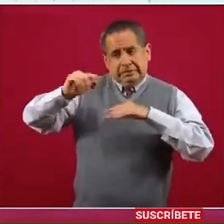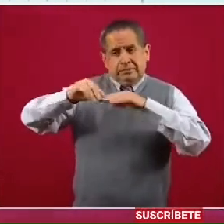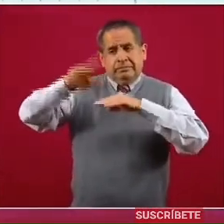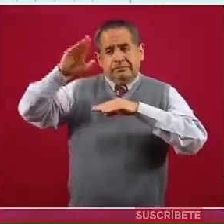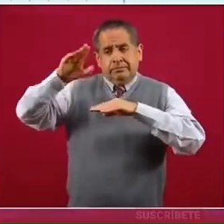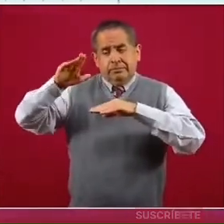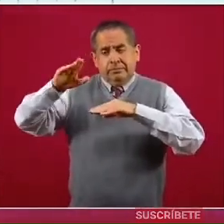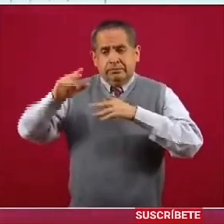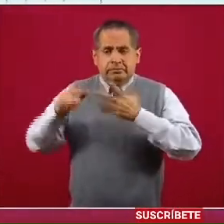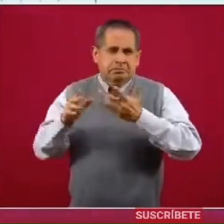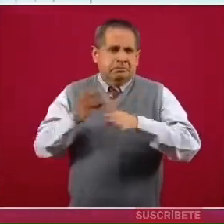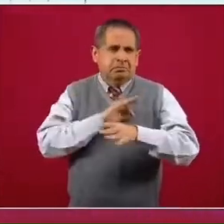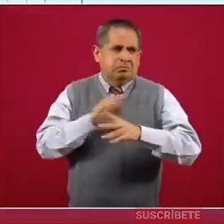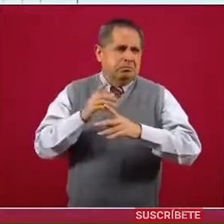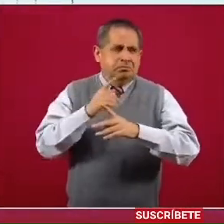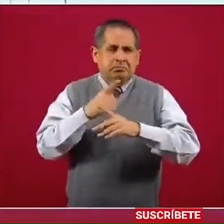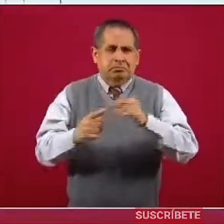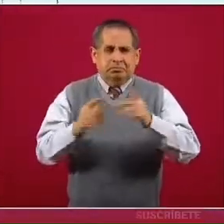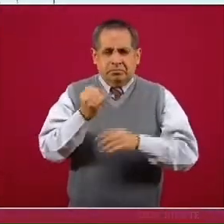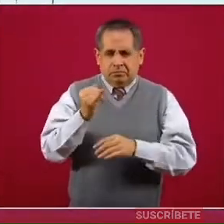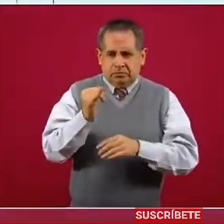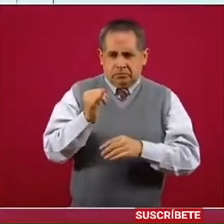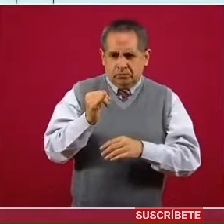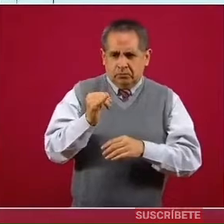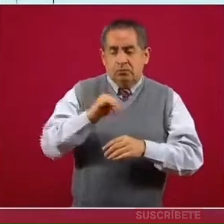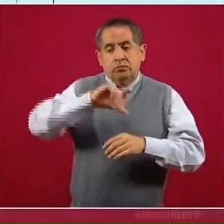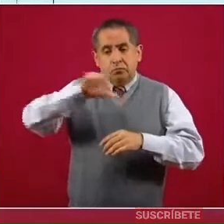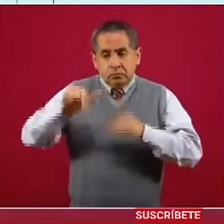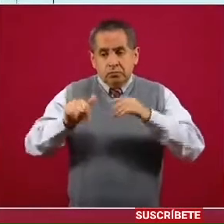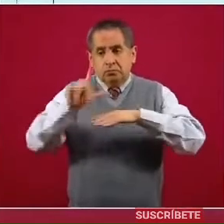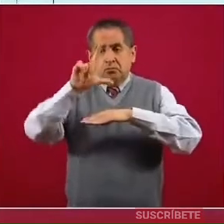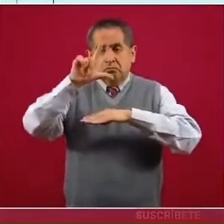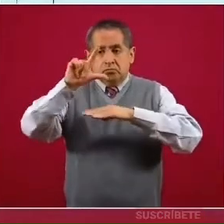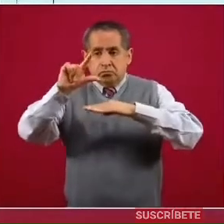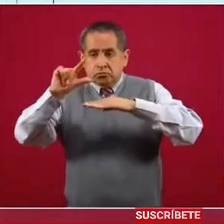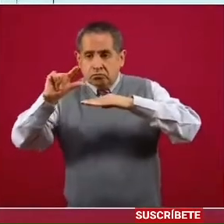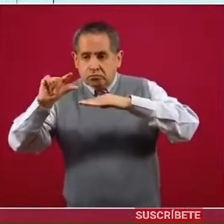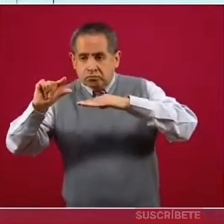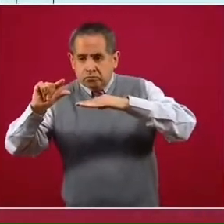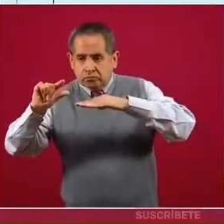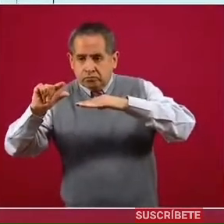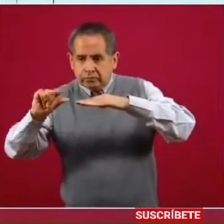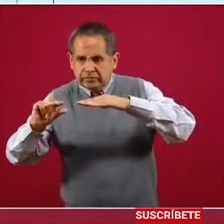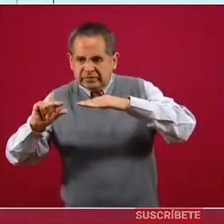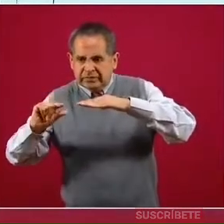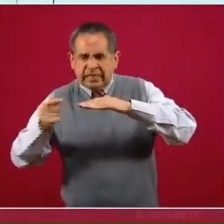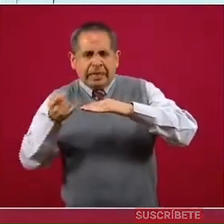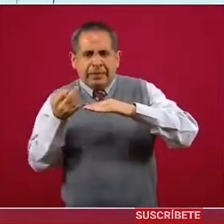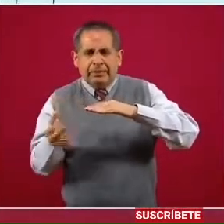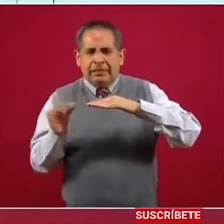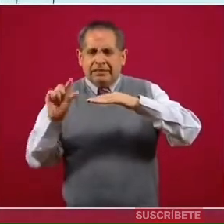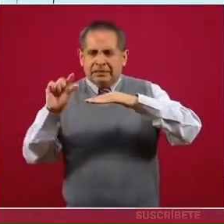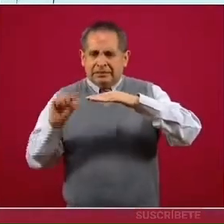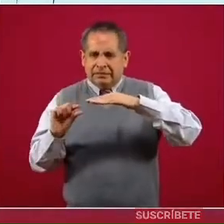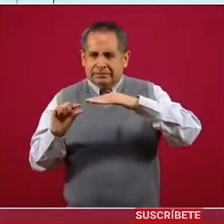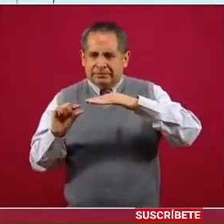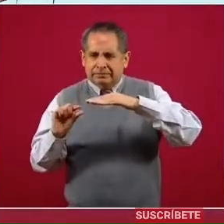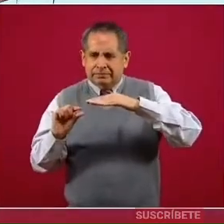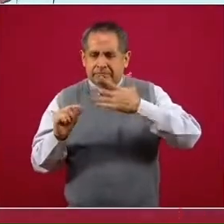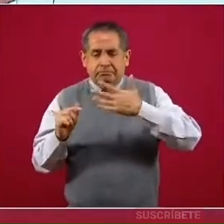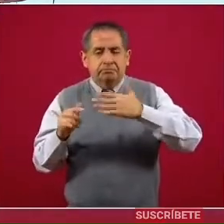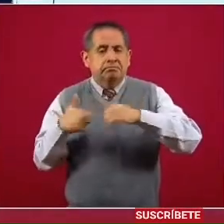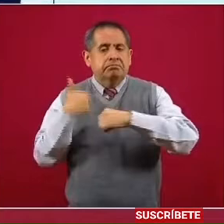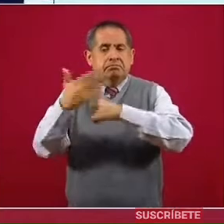1, aproximadamente a mitad de junio empezaron a tener un descenso y ahorita están por debajo de 1. La próxima semana tendremos